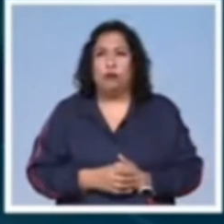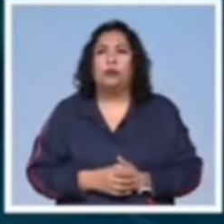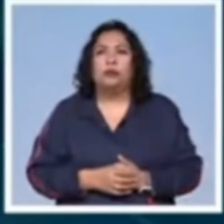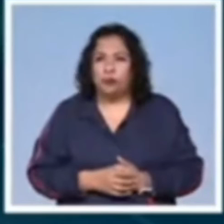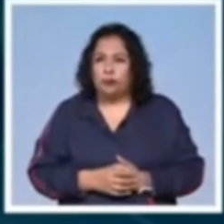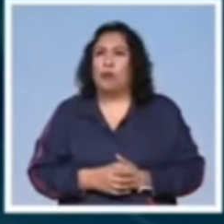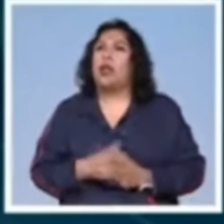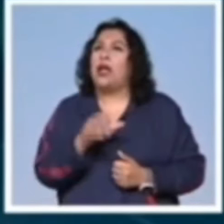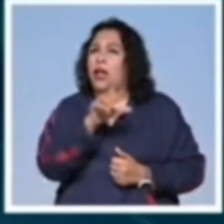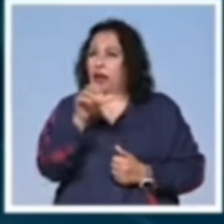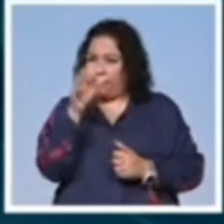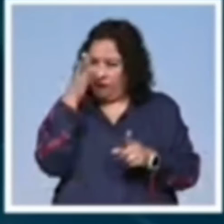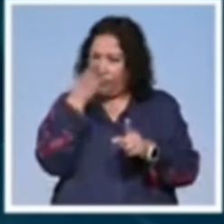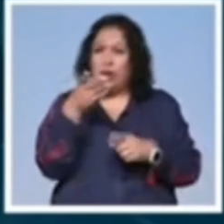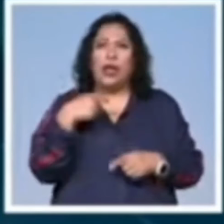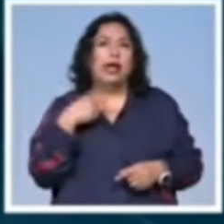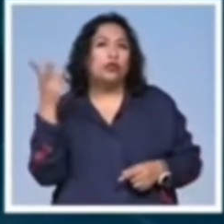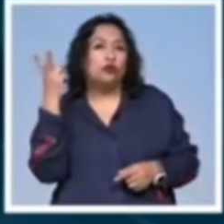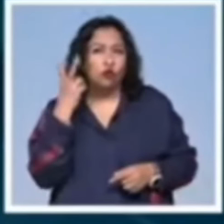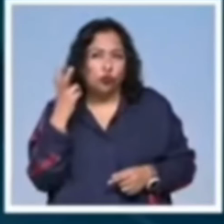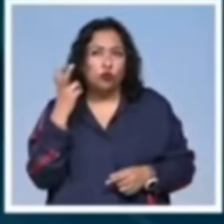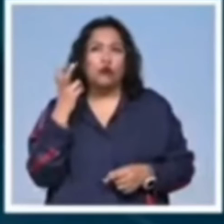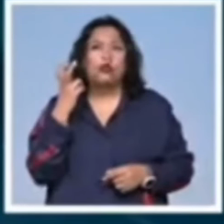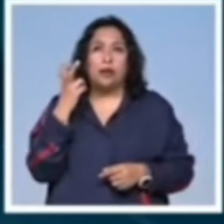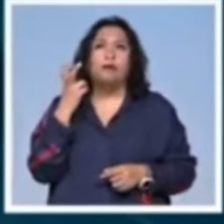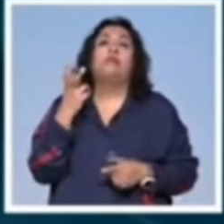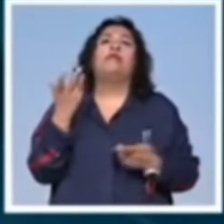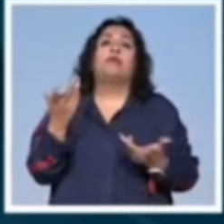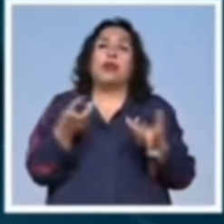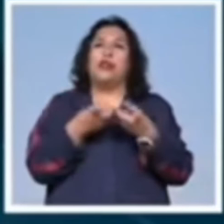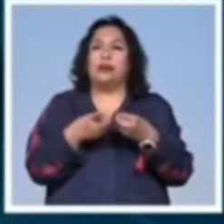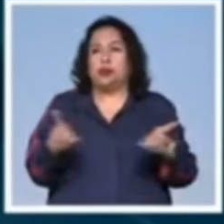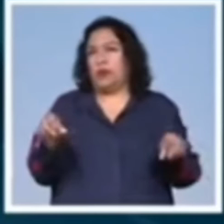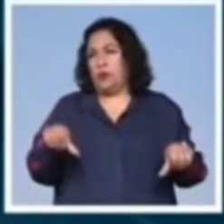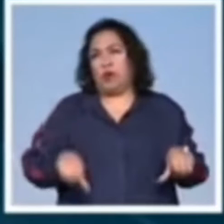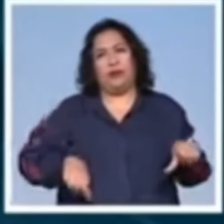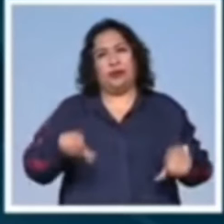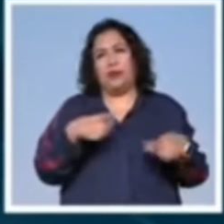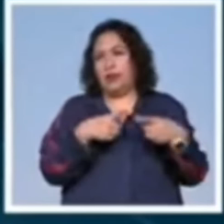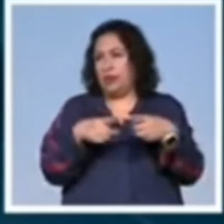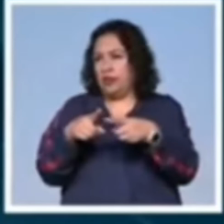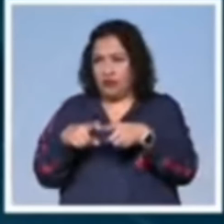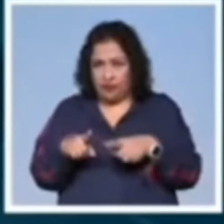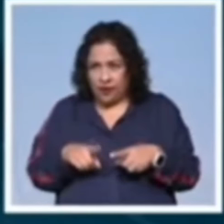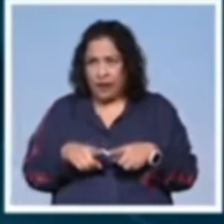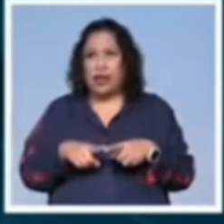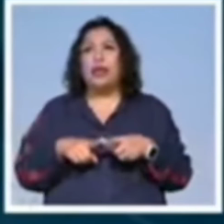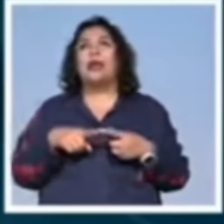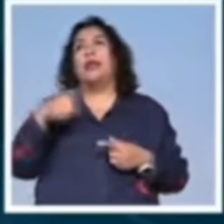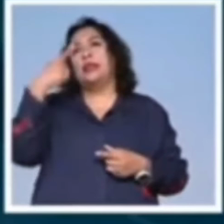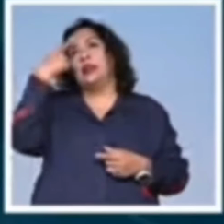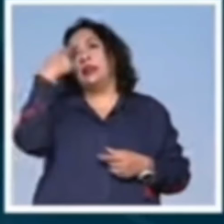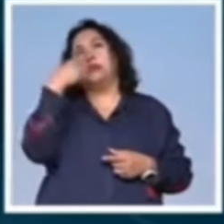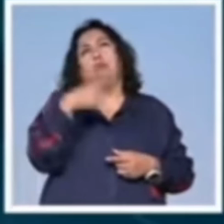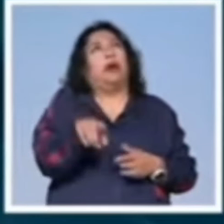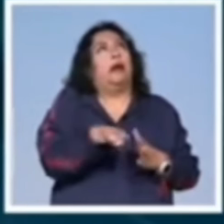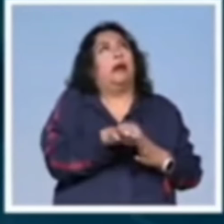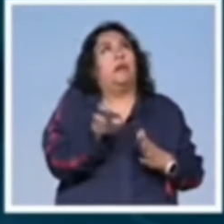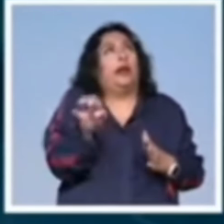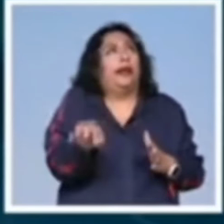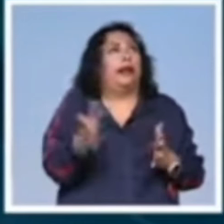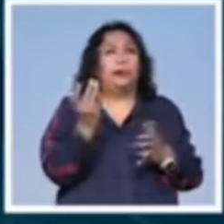con mucho énfasis en la escucha. Entonces desarrollamos muchas actividades para, por ejemplo,